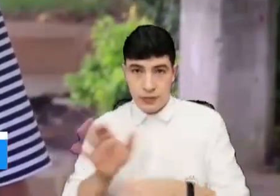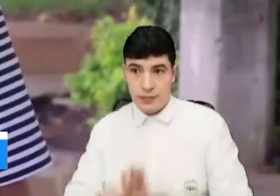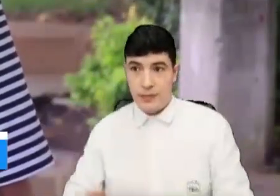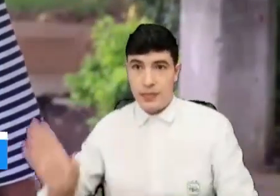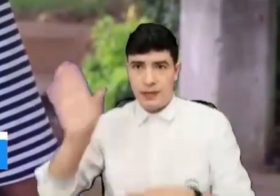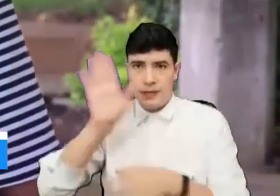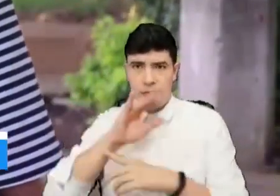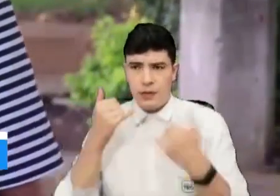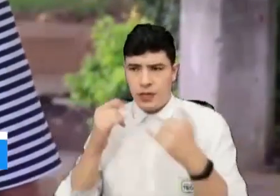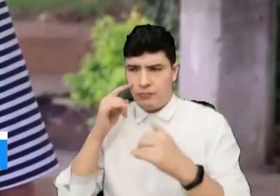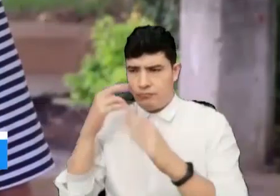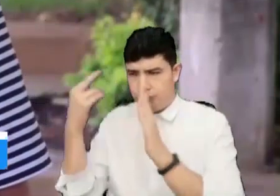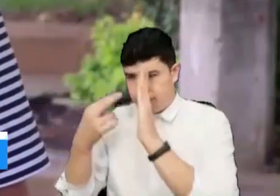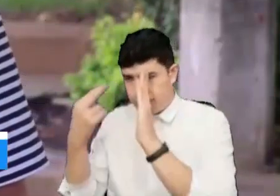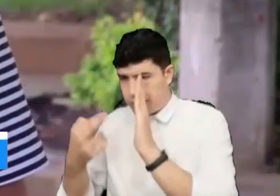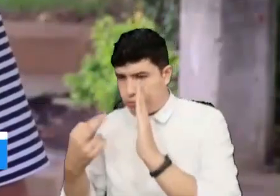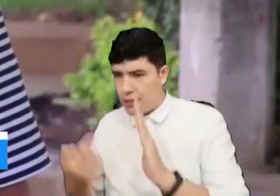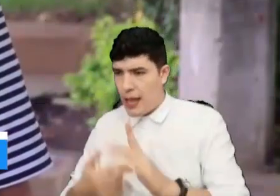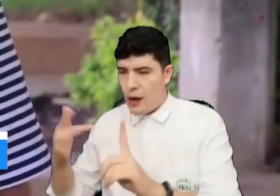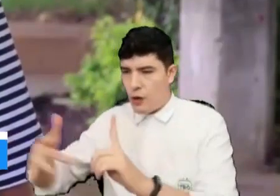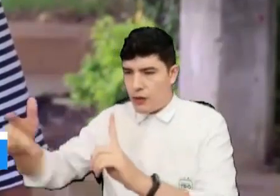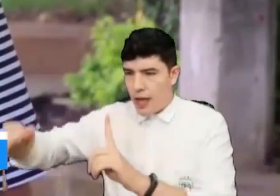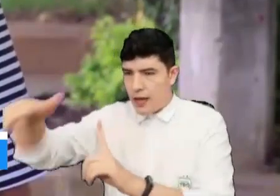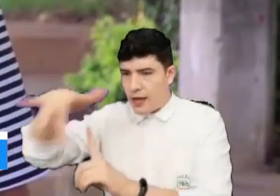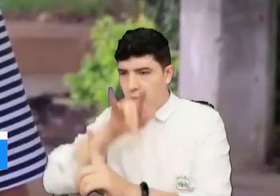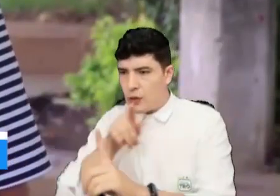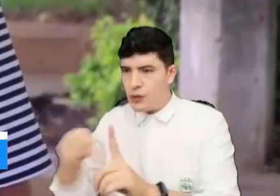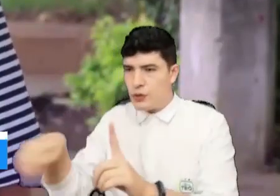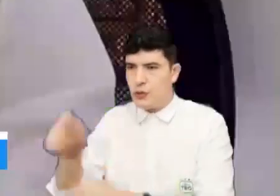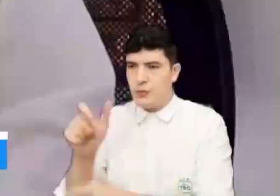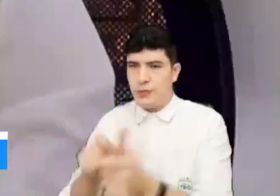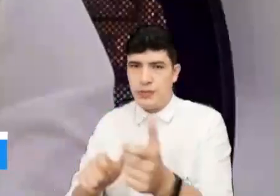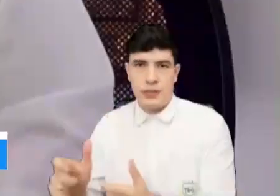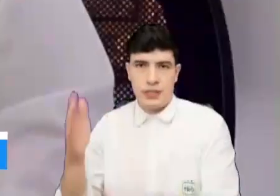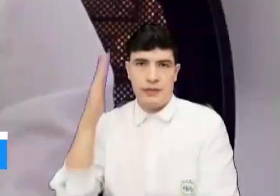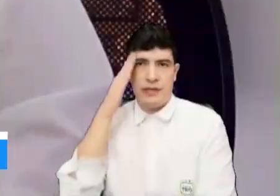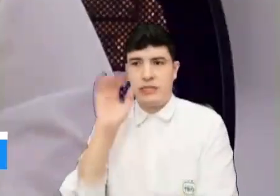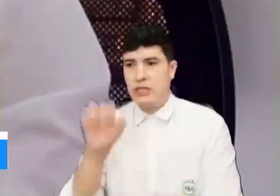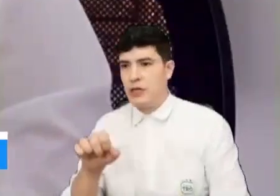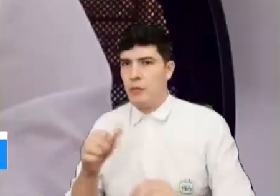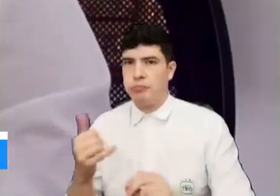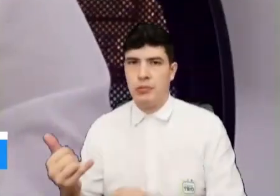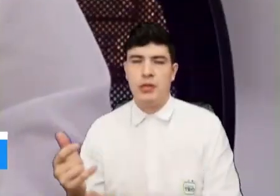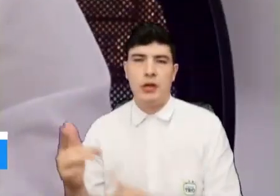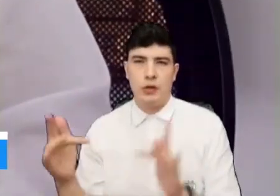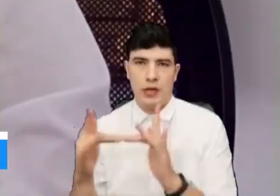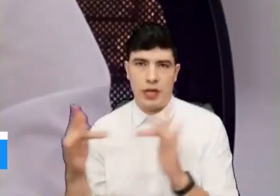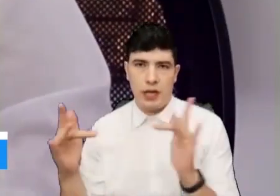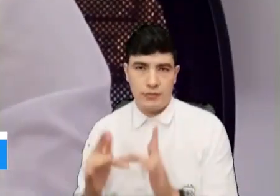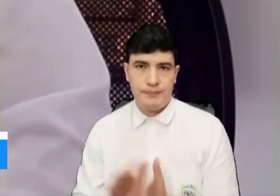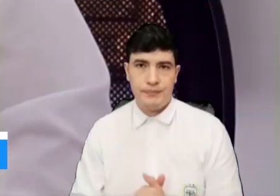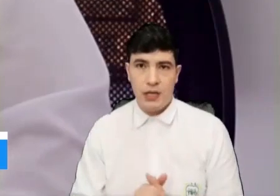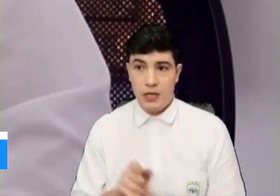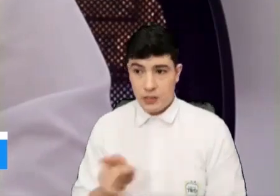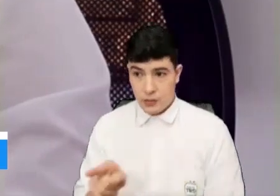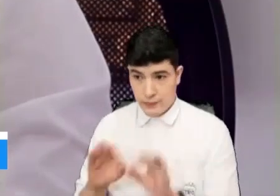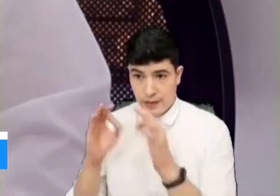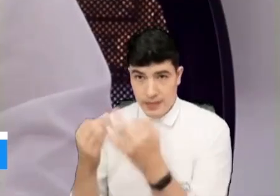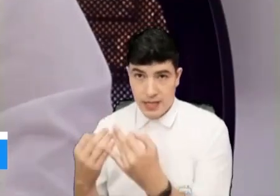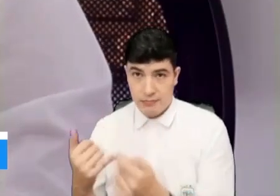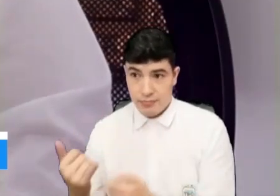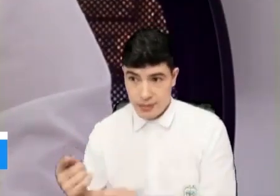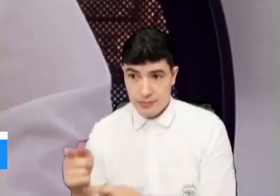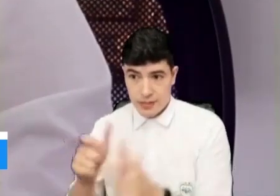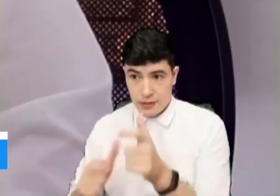para verificar si existen más contagios en el municipio de San Gil. Indica buscar todos los contactos estrechos que hayan podido tener